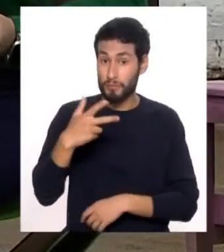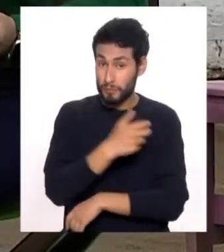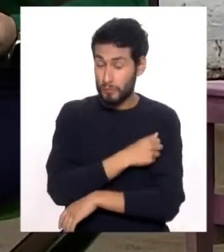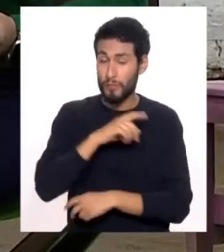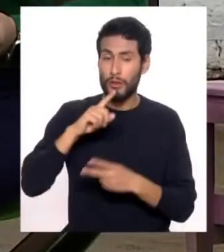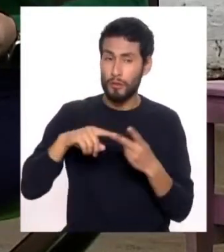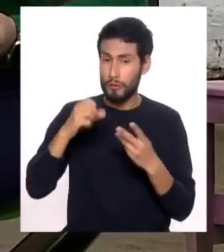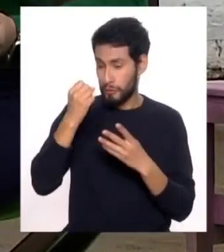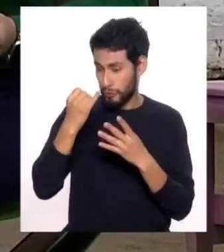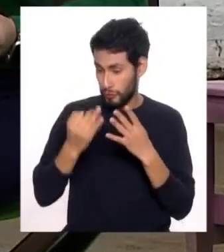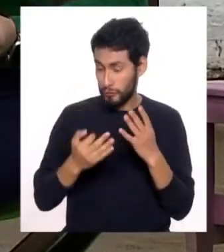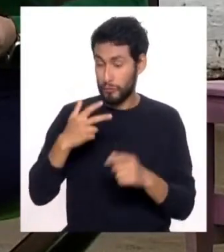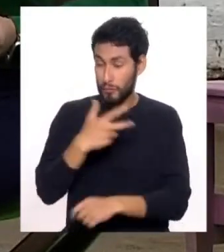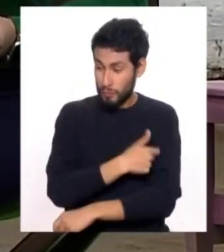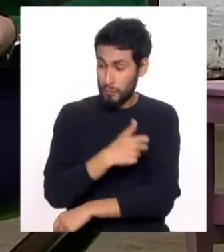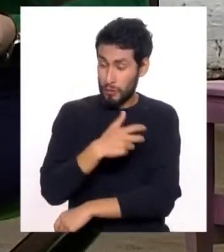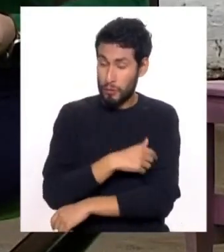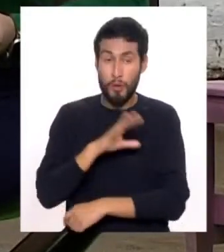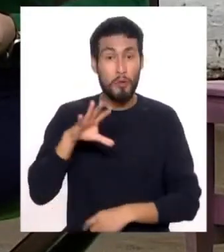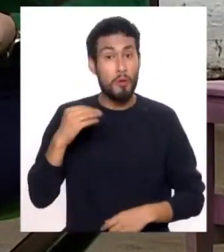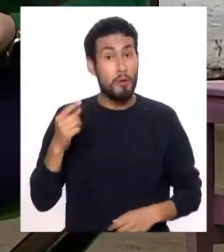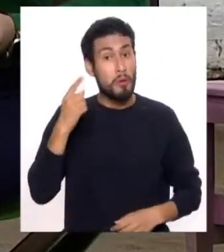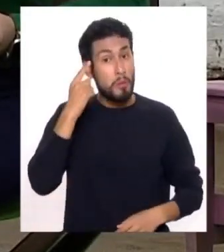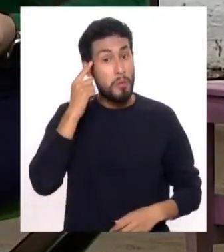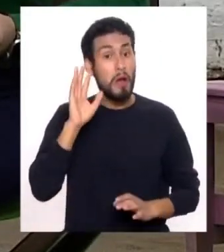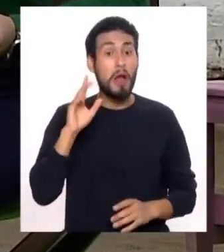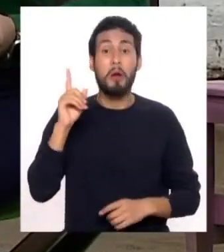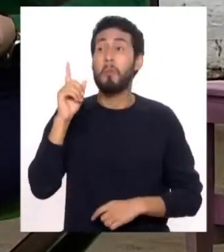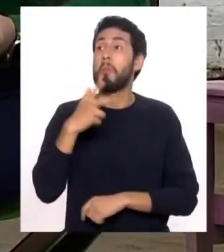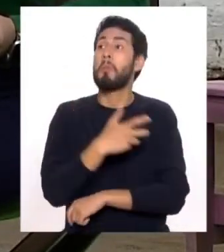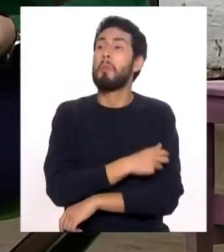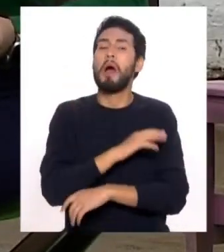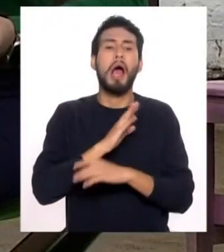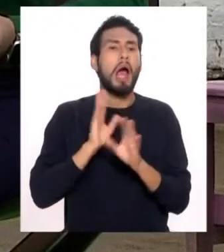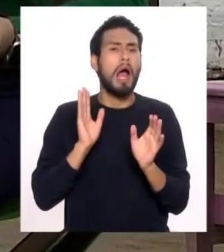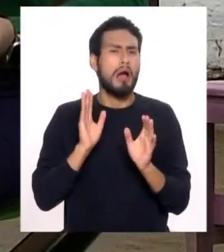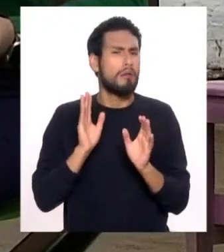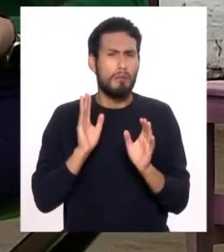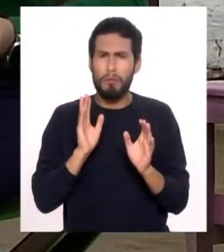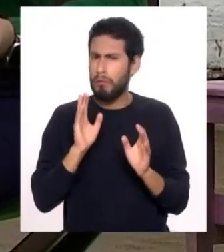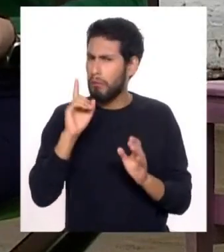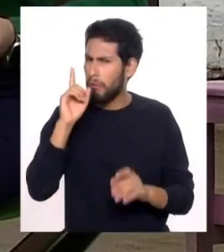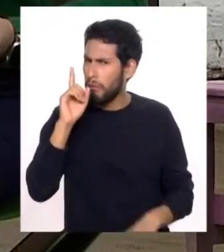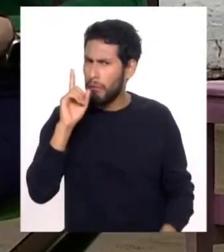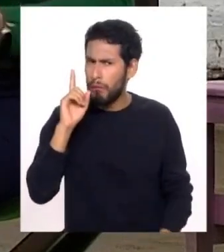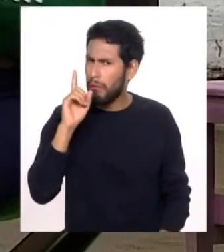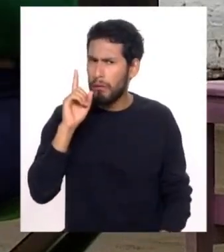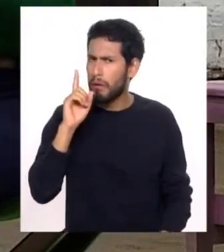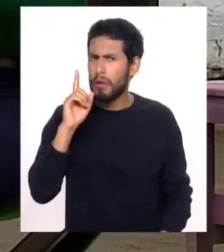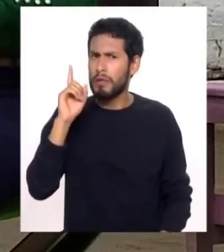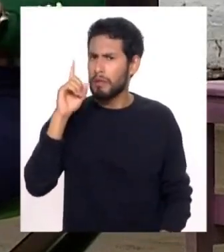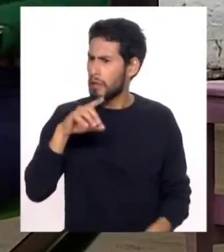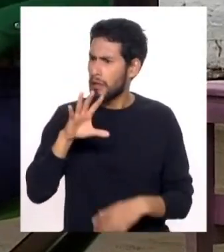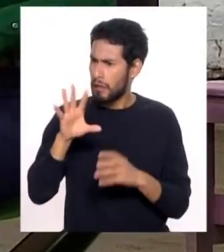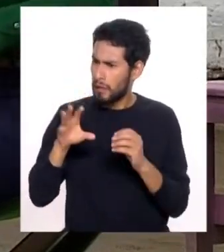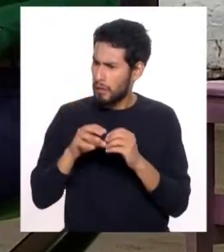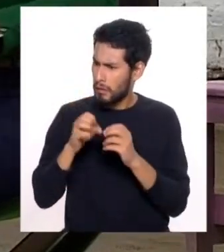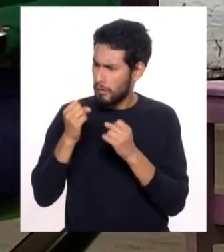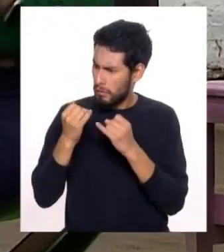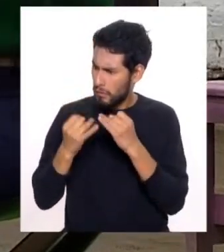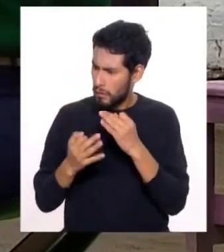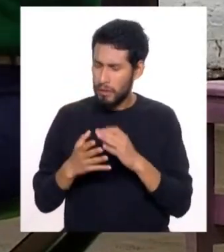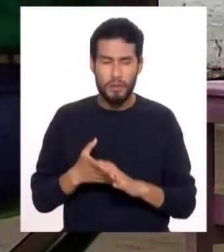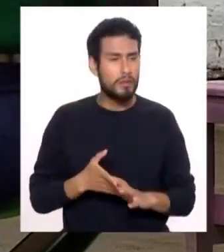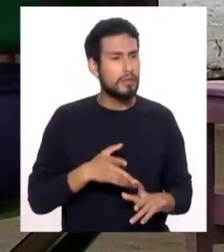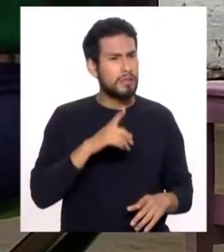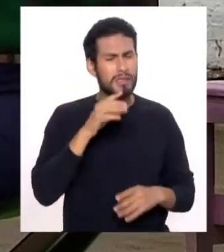las dosis, porque a veces uno también viene, ya me vacuné y es solamente una sola dosis y en realidad así es. hay que completarlas todas.